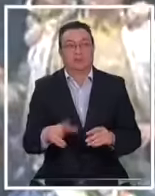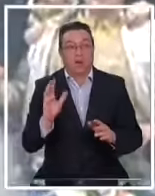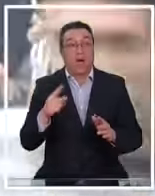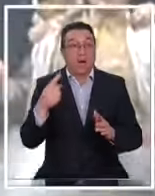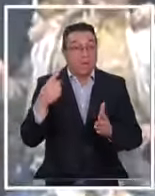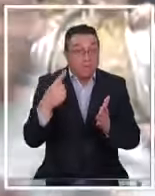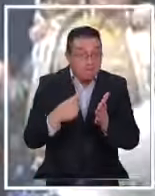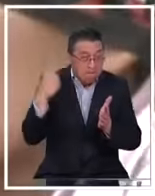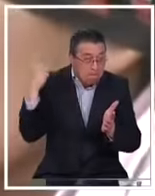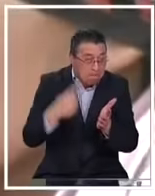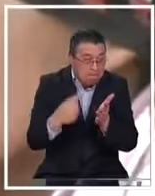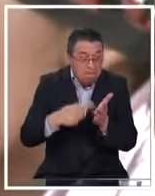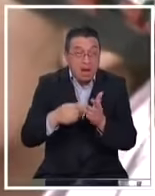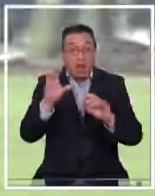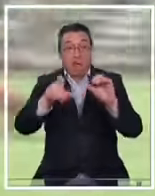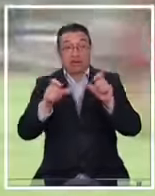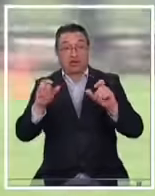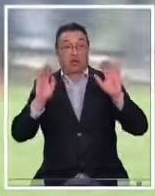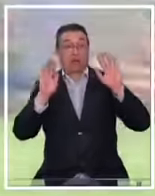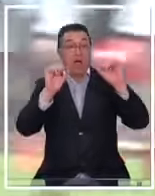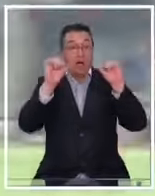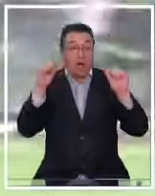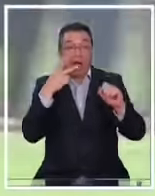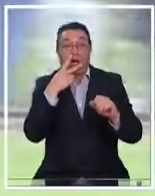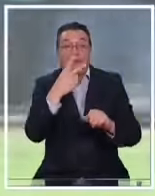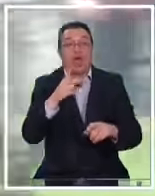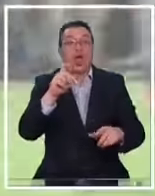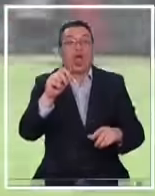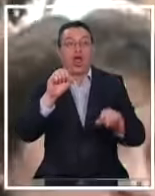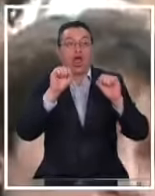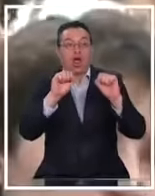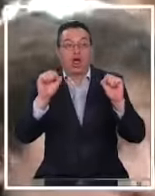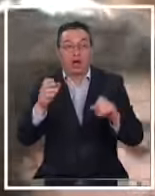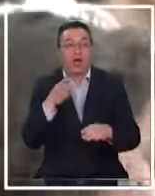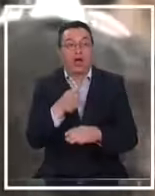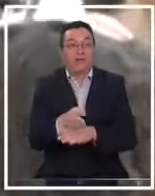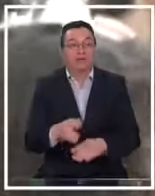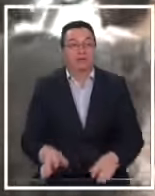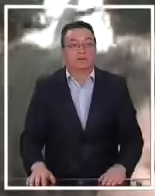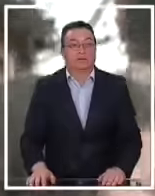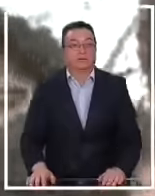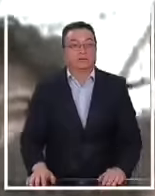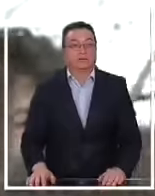cientos, sino miles los hinchas y curiosos que quieren estar cerca del plantel colocolino.